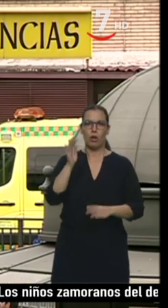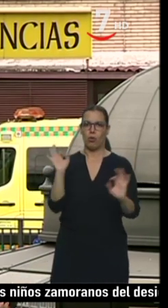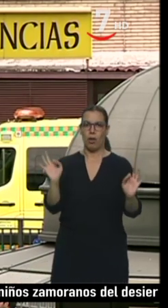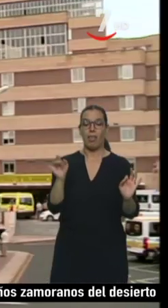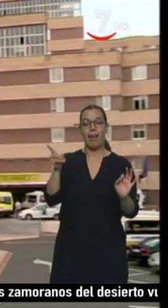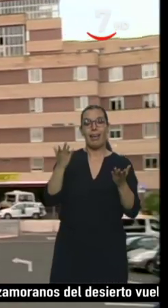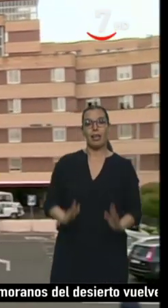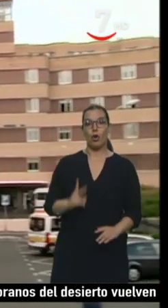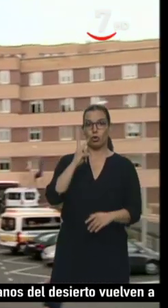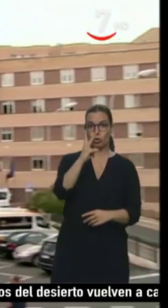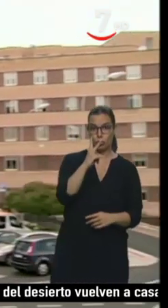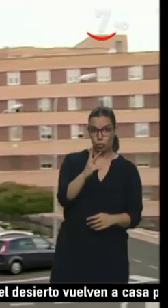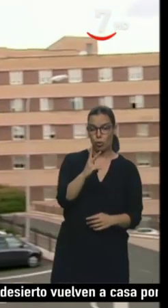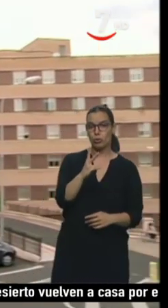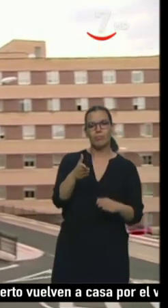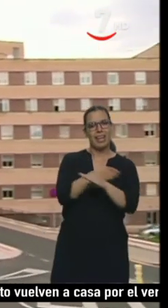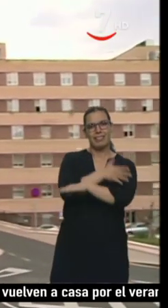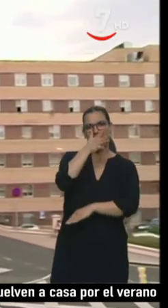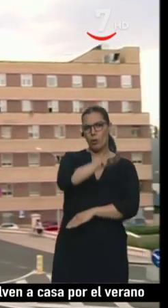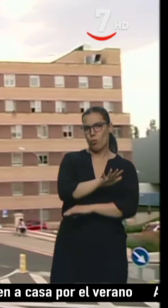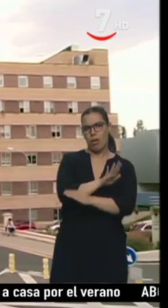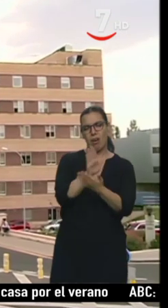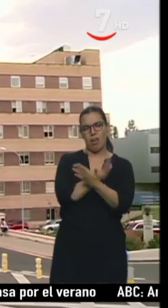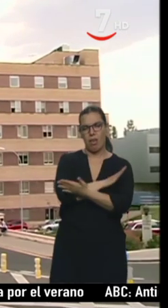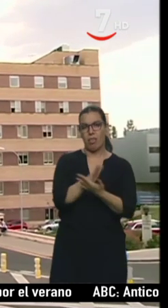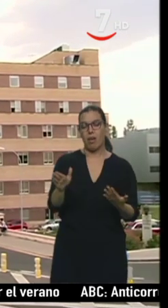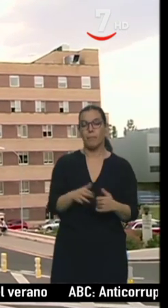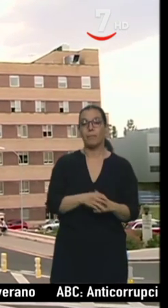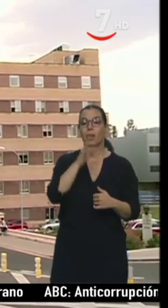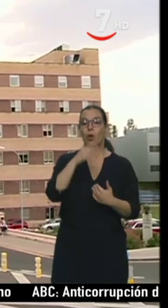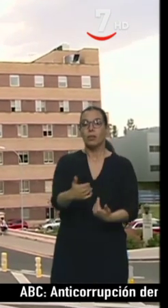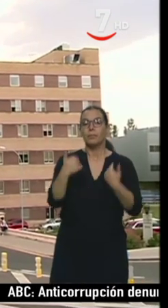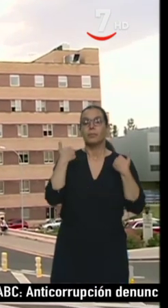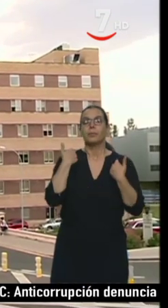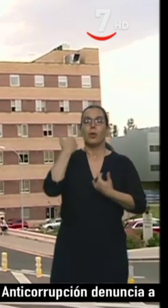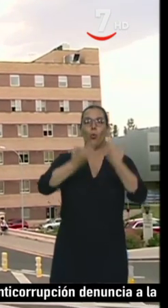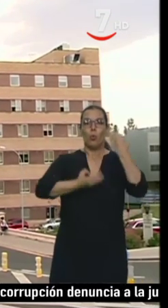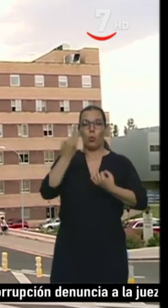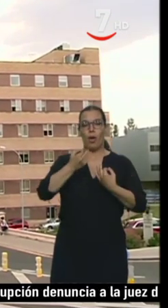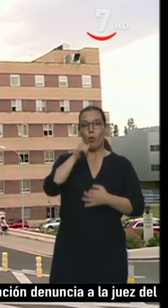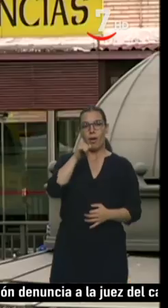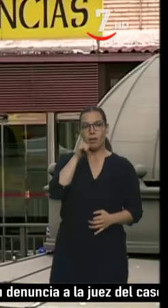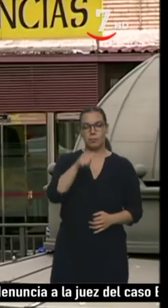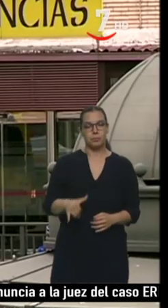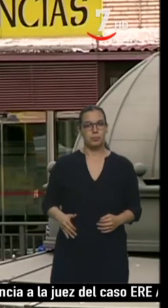tiene dos hijos y no existían denuncias previas. Del caso se va a encargar el juzgado de Béjar.